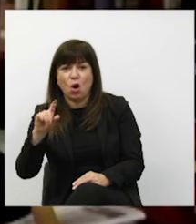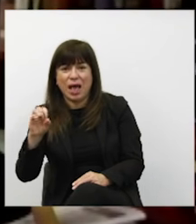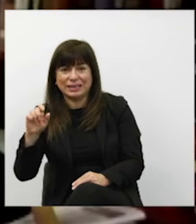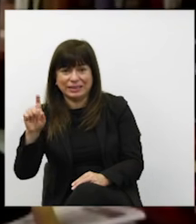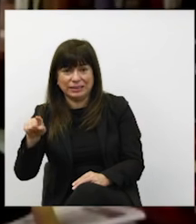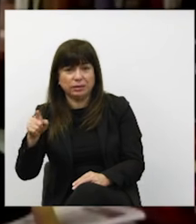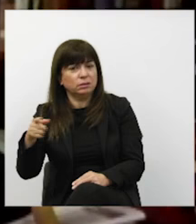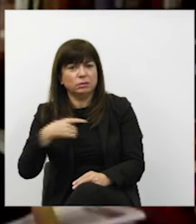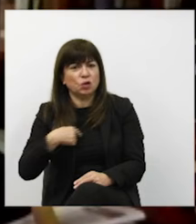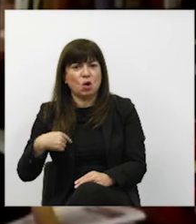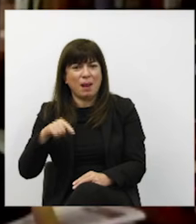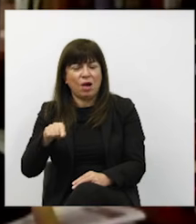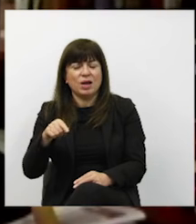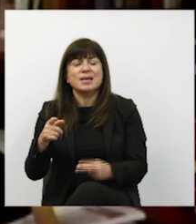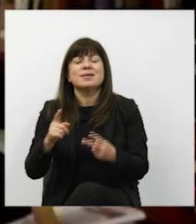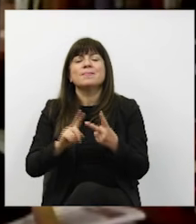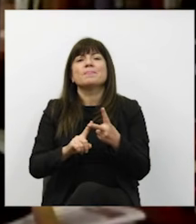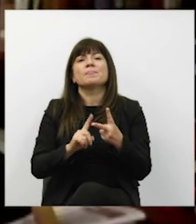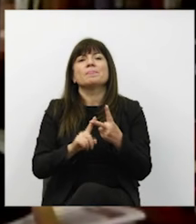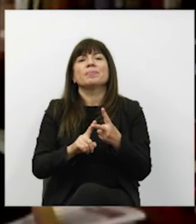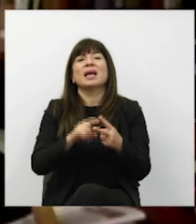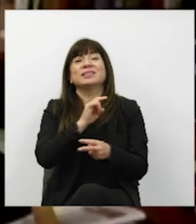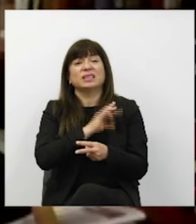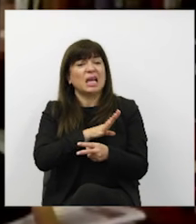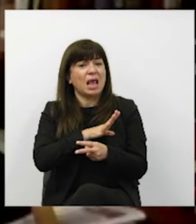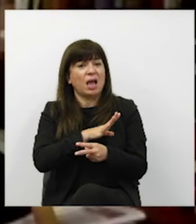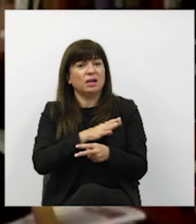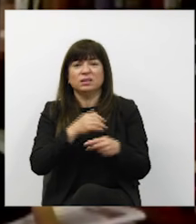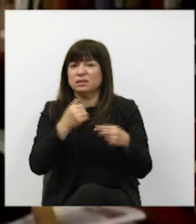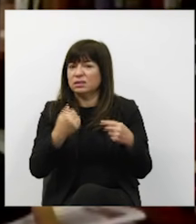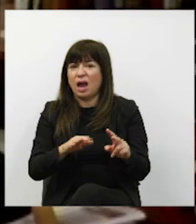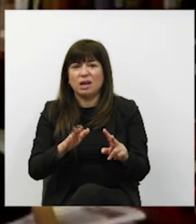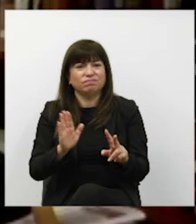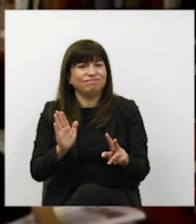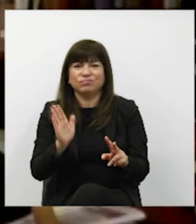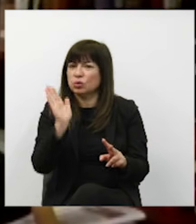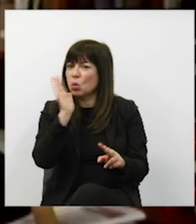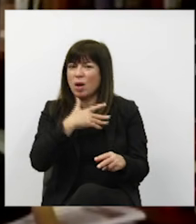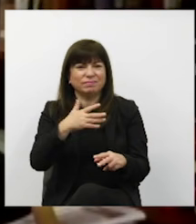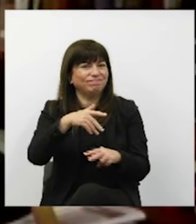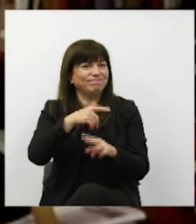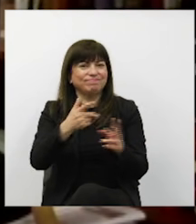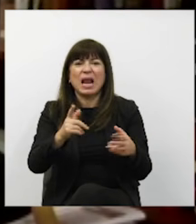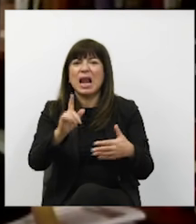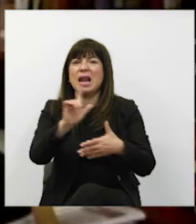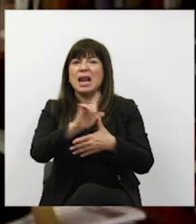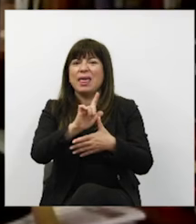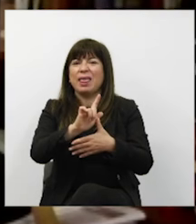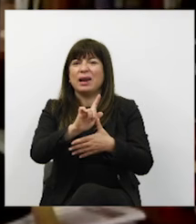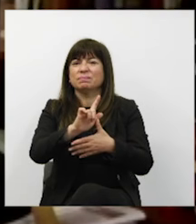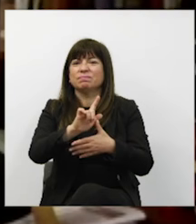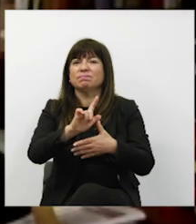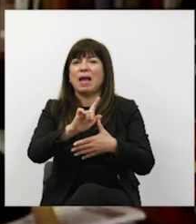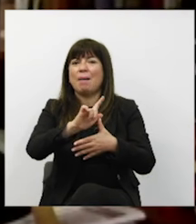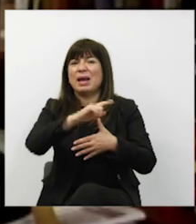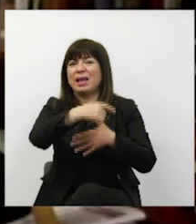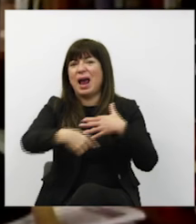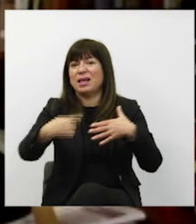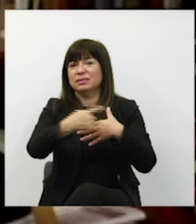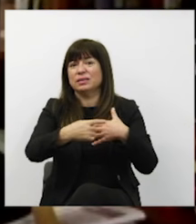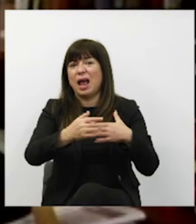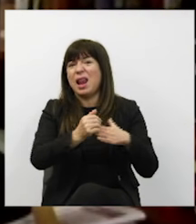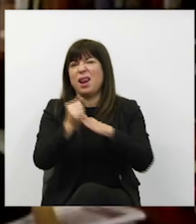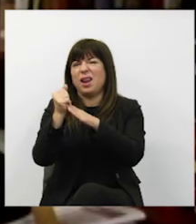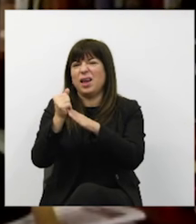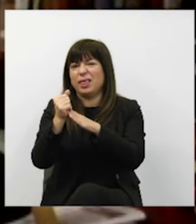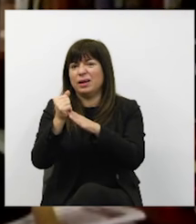que no lo nombraron así, Chile dejó de ser el líder de América Latina hace 2 años. Hoy día el país